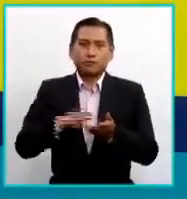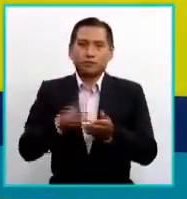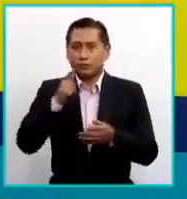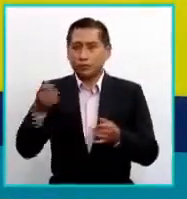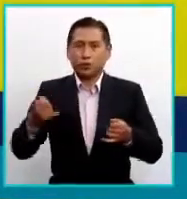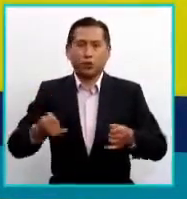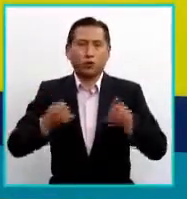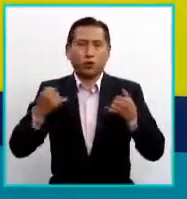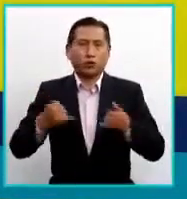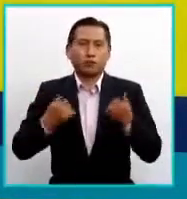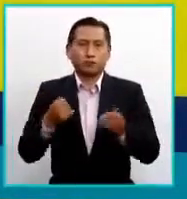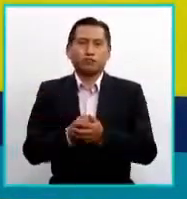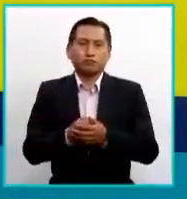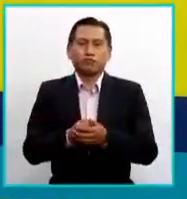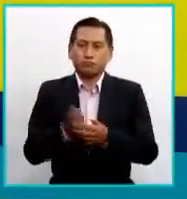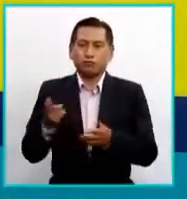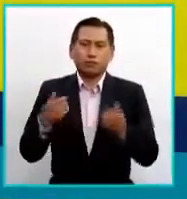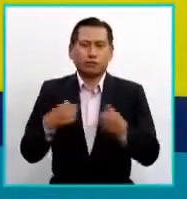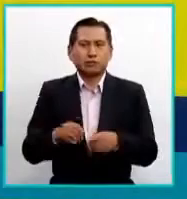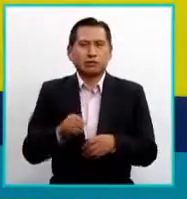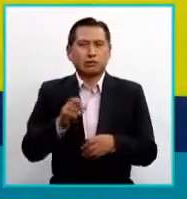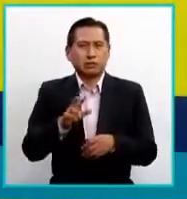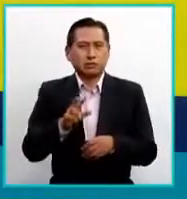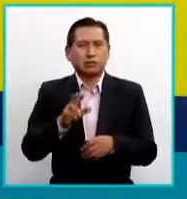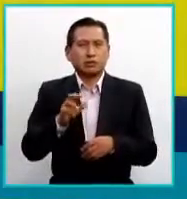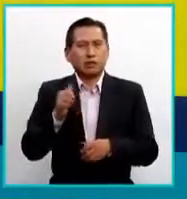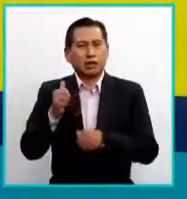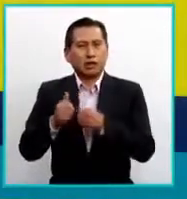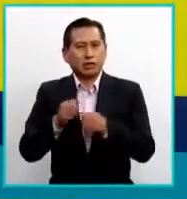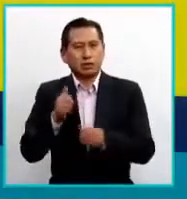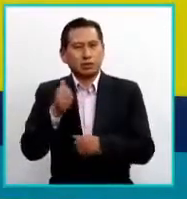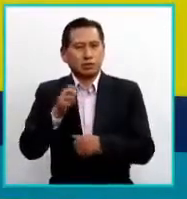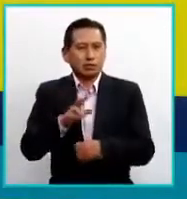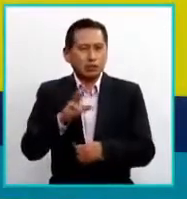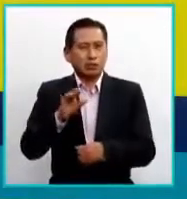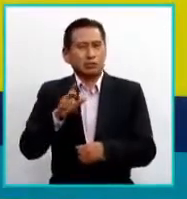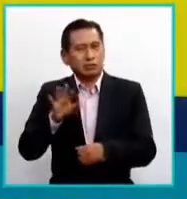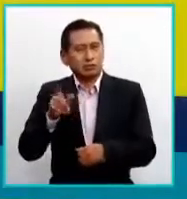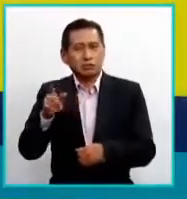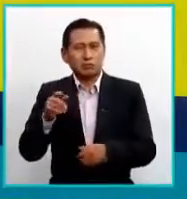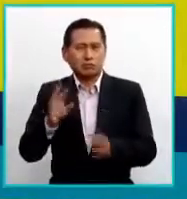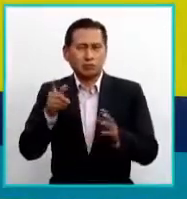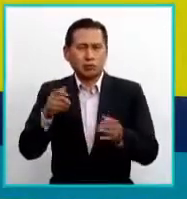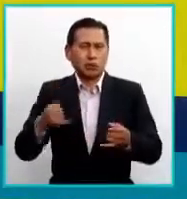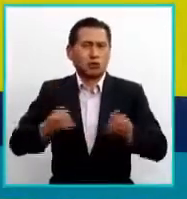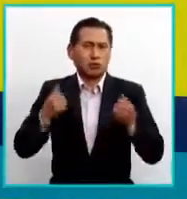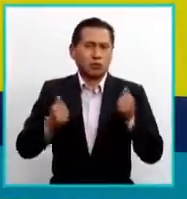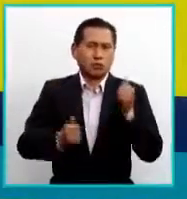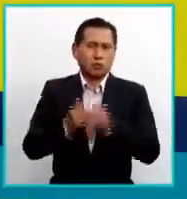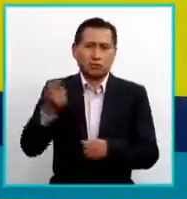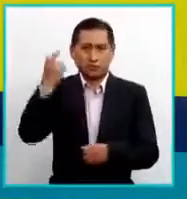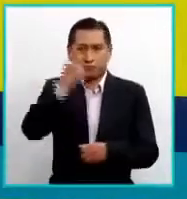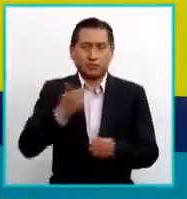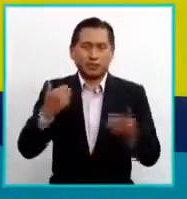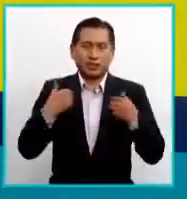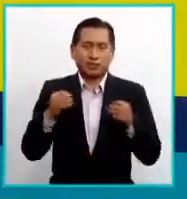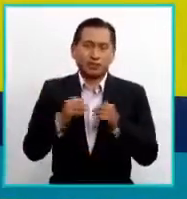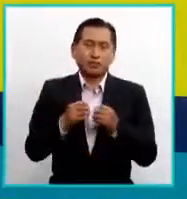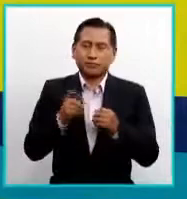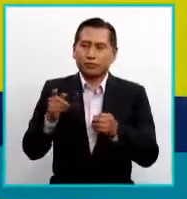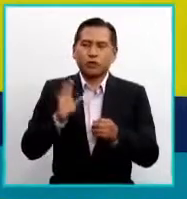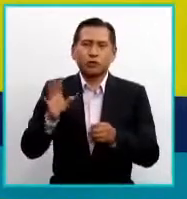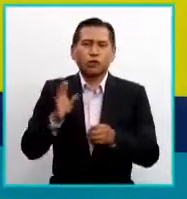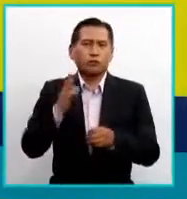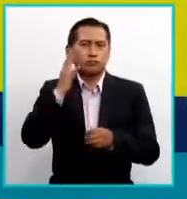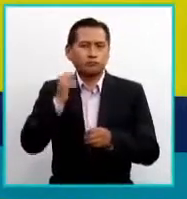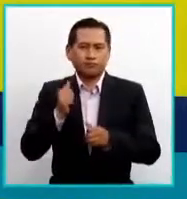joven artista, bueno, que está por ahí por los 30 y pico. No digo joven por la edad, sino porque parece que es mucho más joven de la edad que tiene y por la carrera